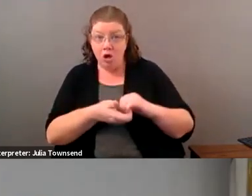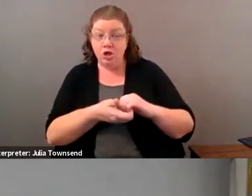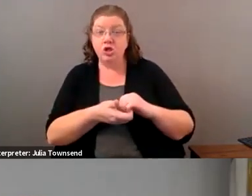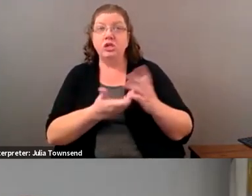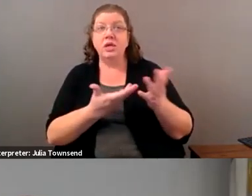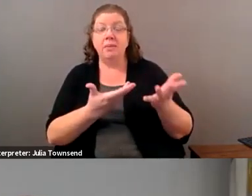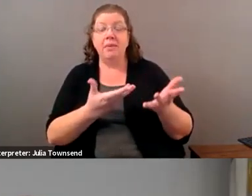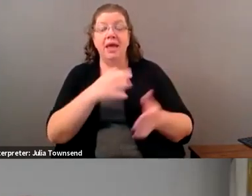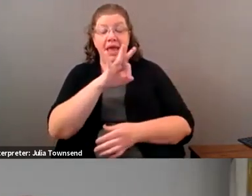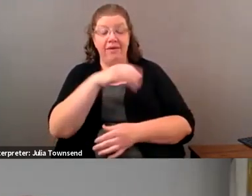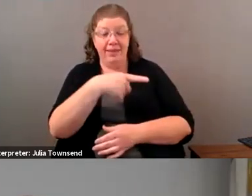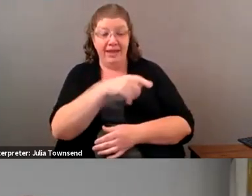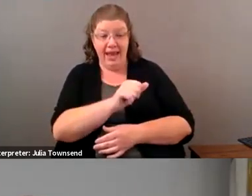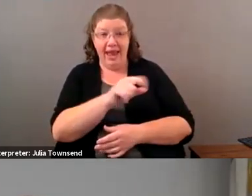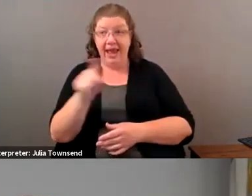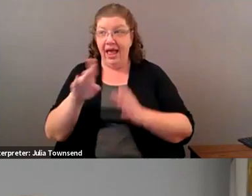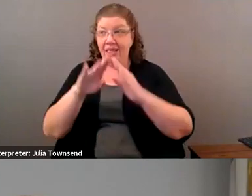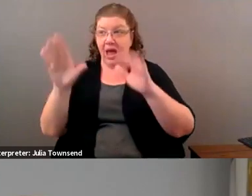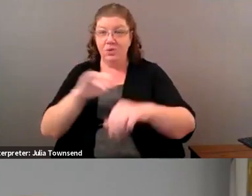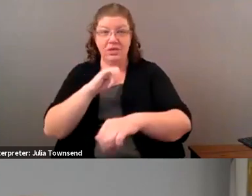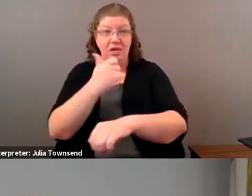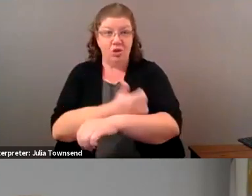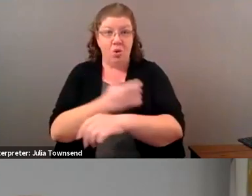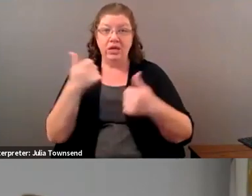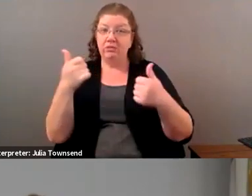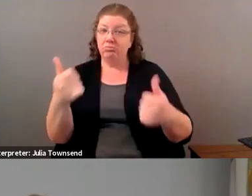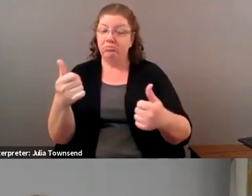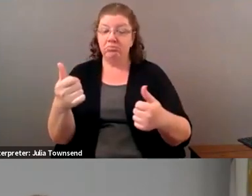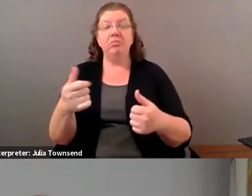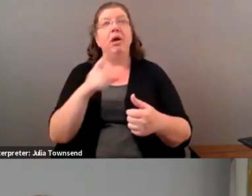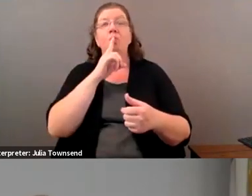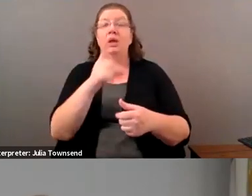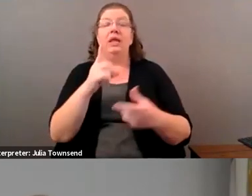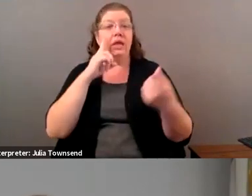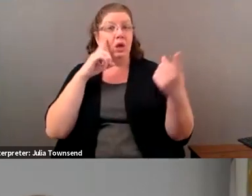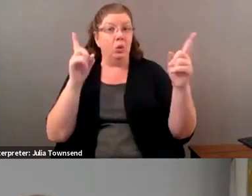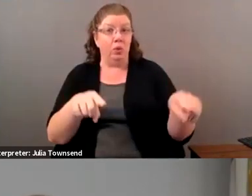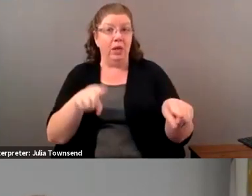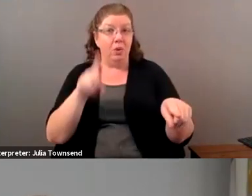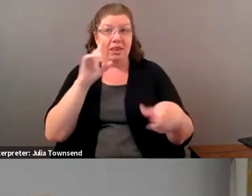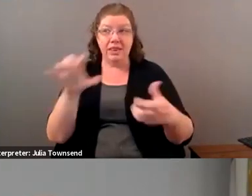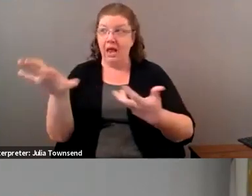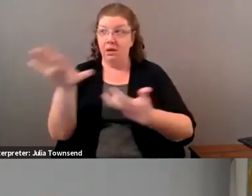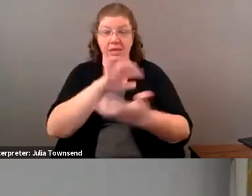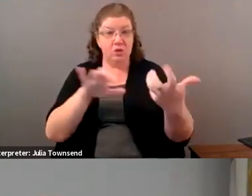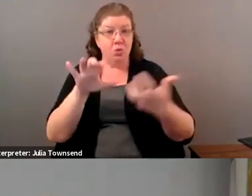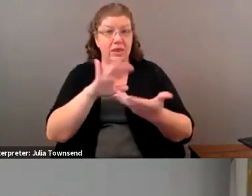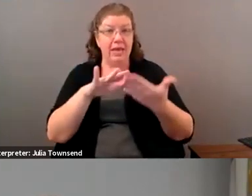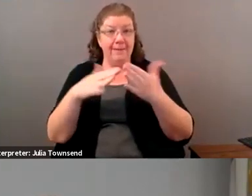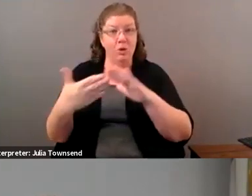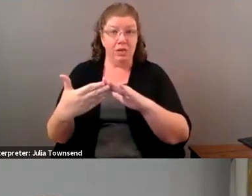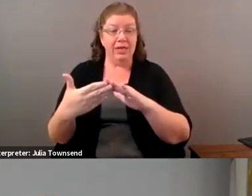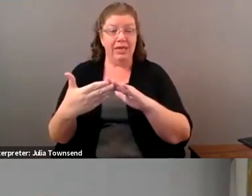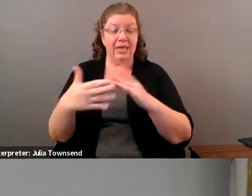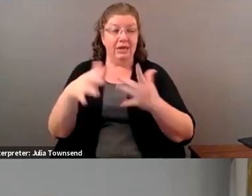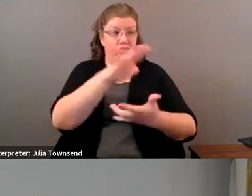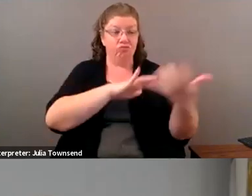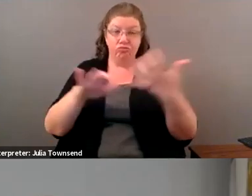yo tengo una pregunta primero que todo agradezco la colaboración entre la ley y la housing hacer y